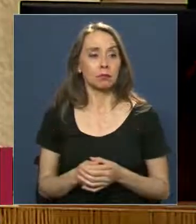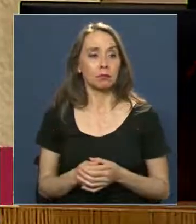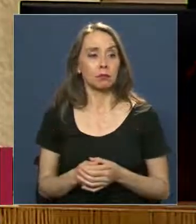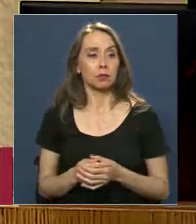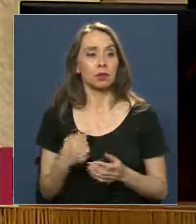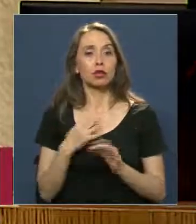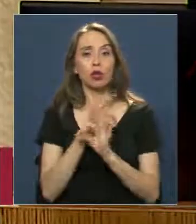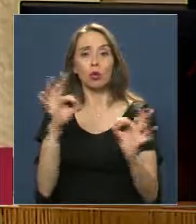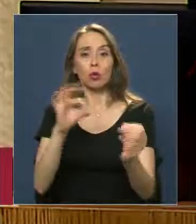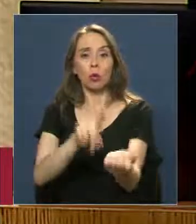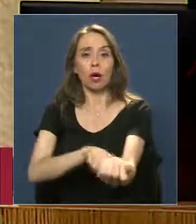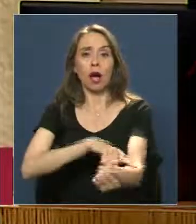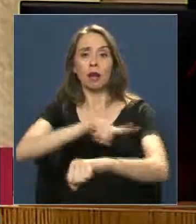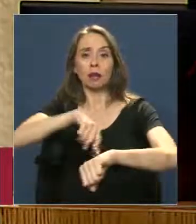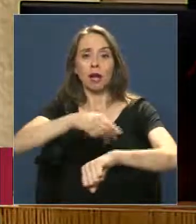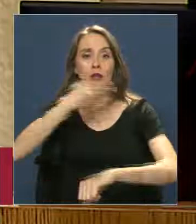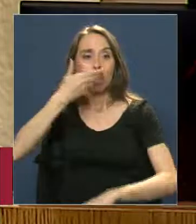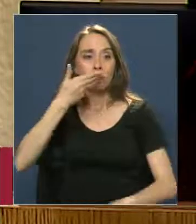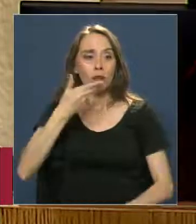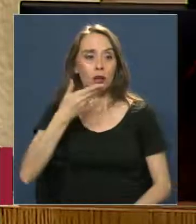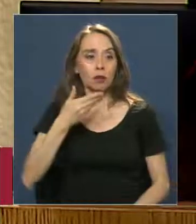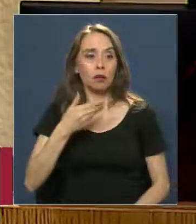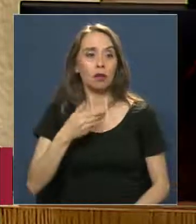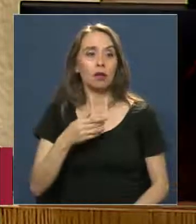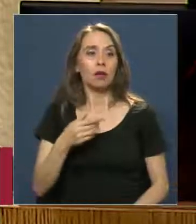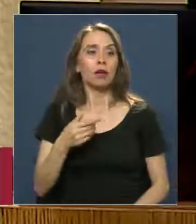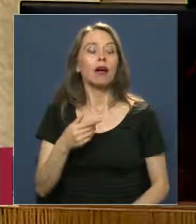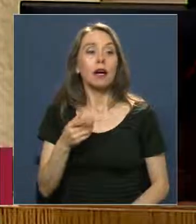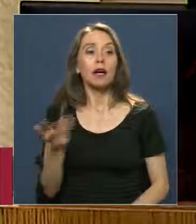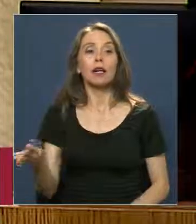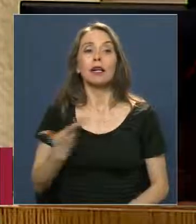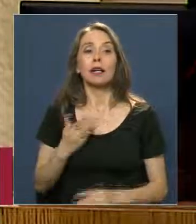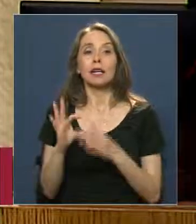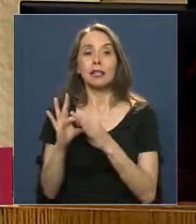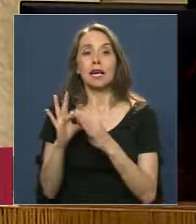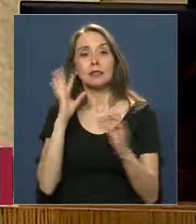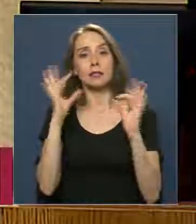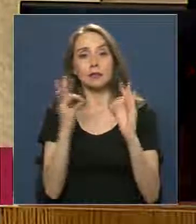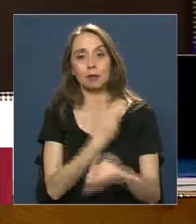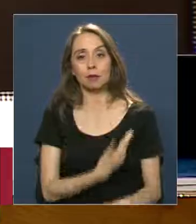Nunca había hablado tan largo. Me da solo 2 minutos y no hablo más. Gracias, señora presidenta.